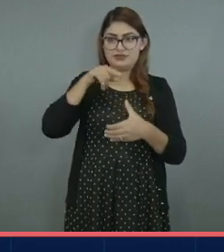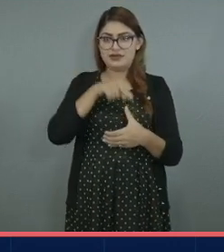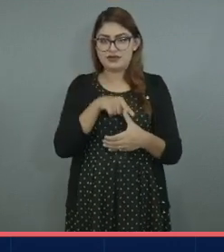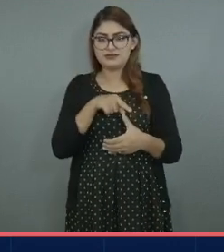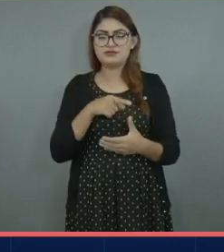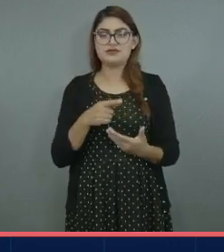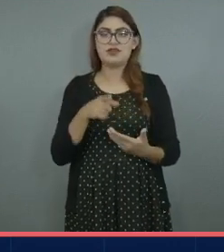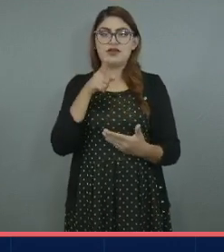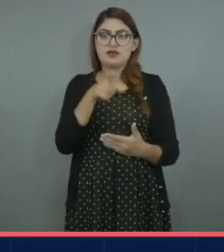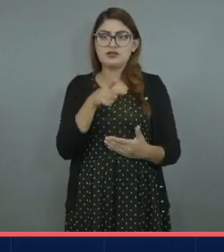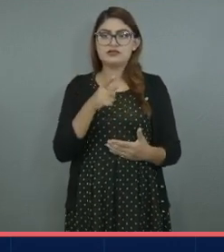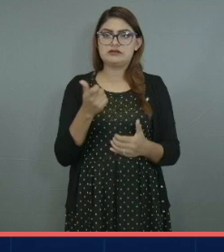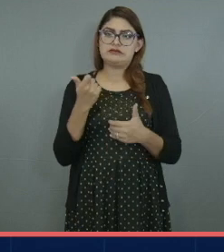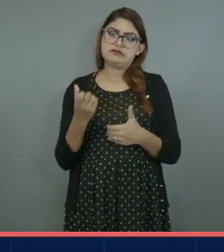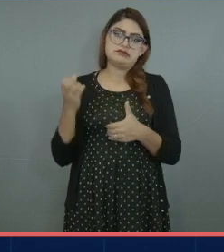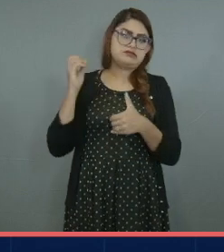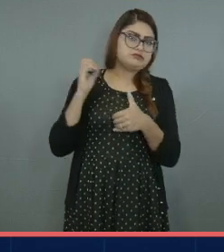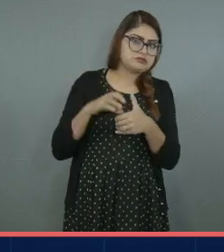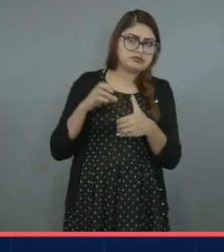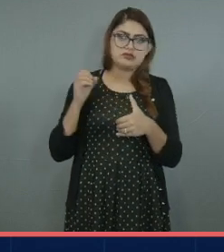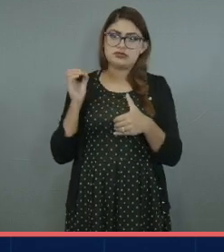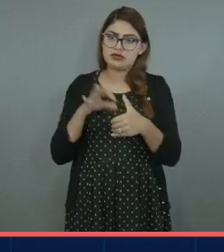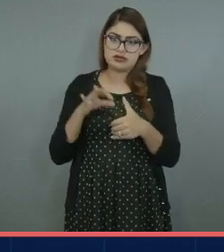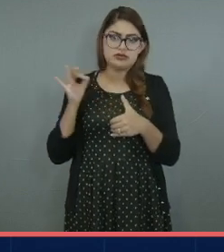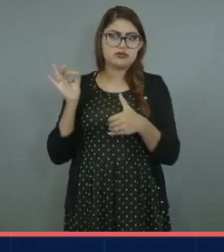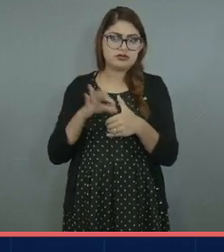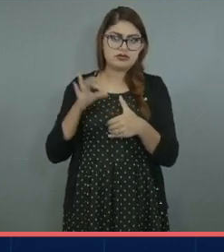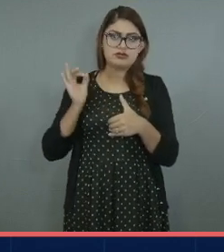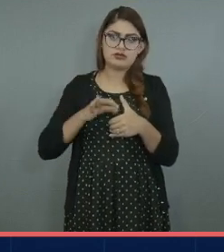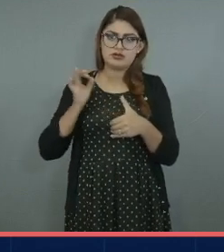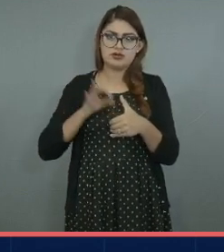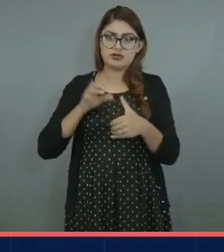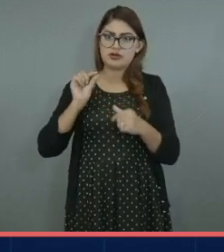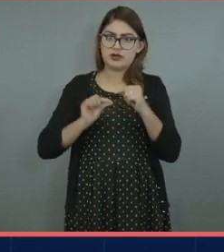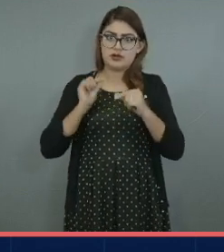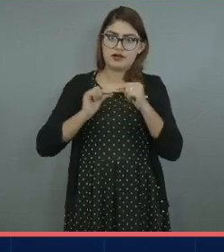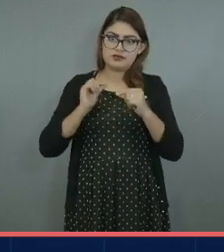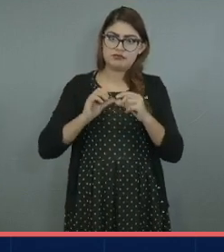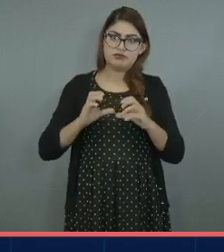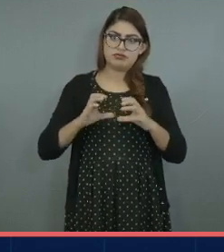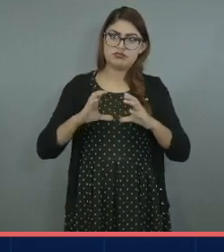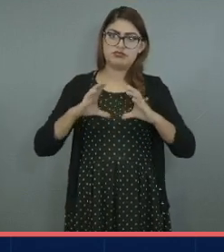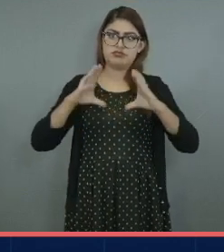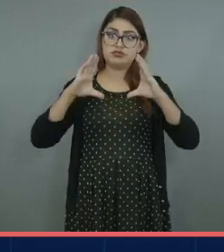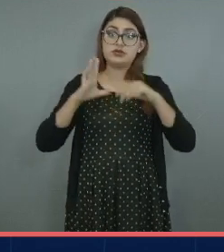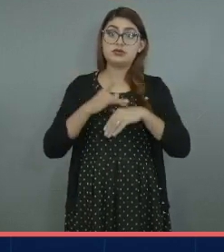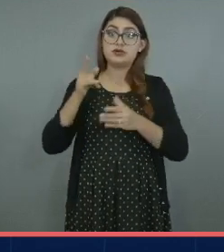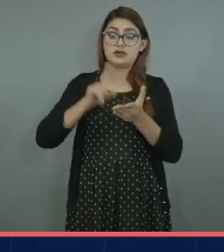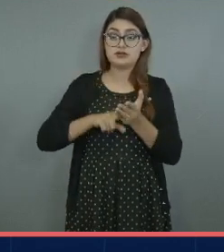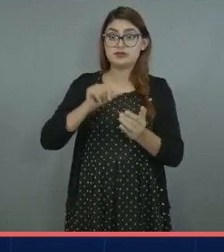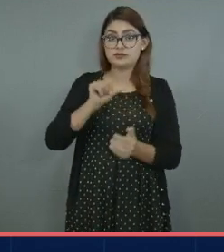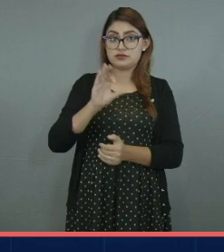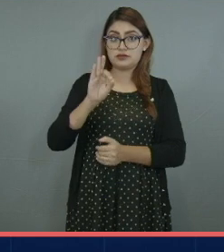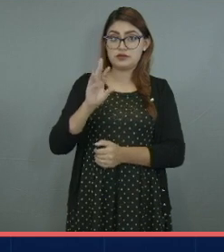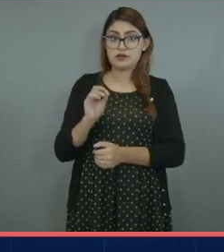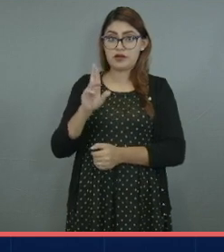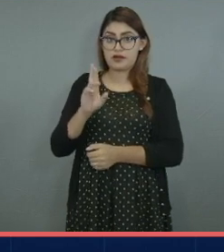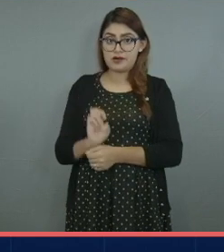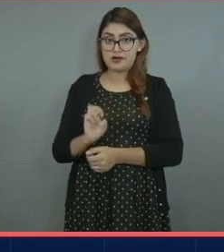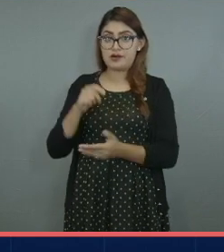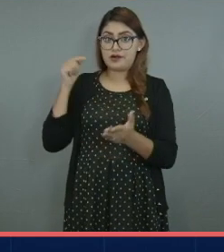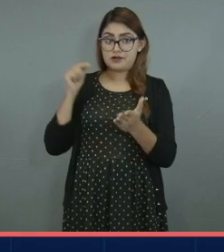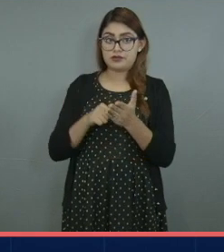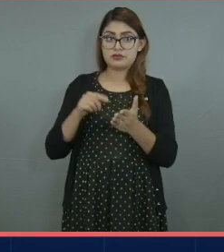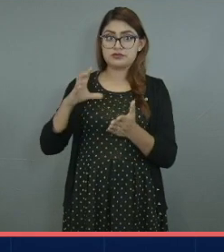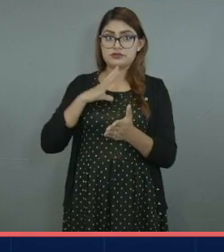poniendo dinero se va a ir multiplicando porque en esa Afore, ahorita lo vamos a ver, existe y